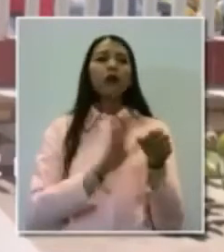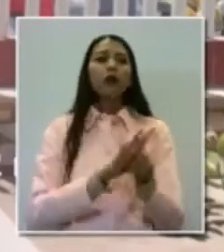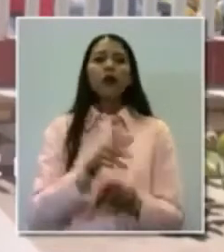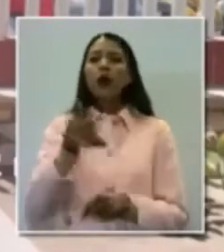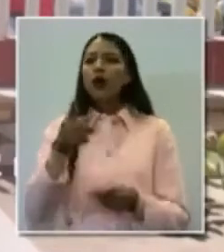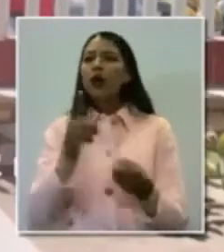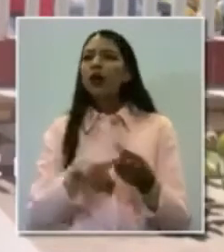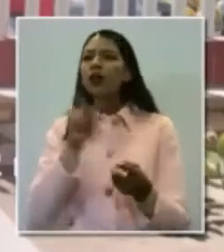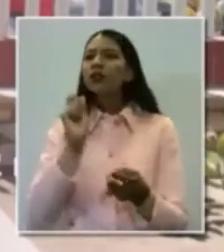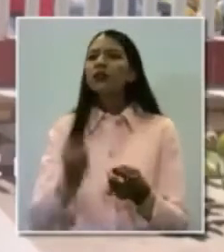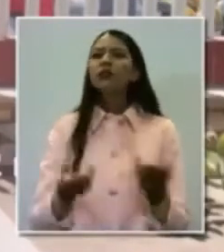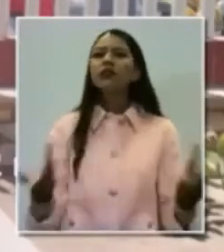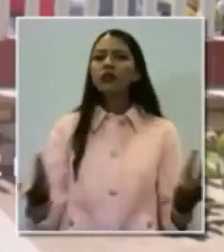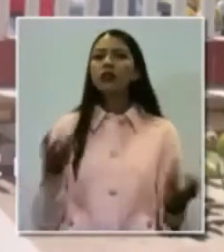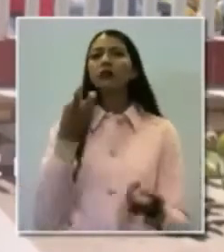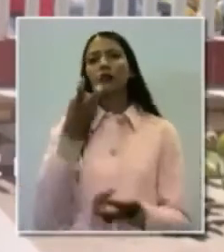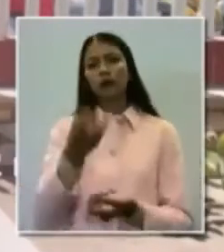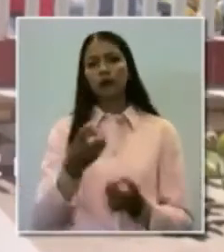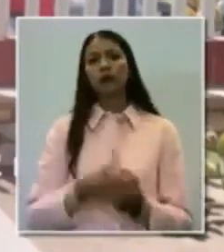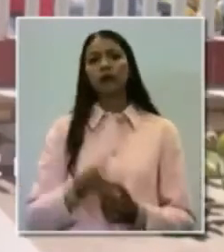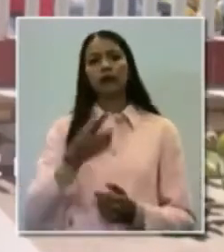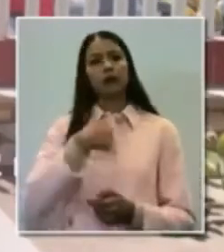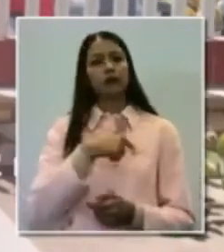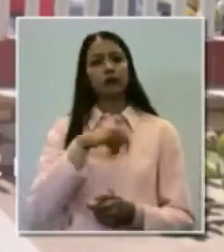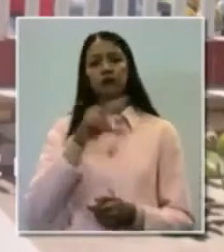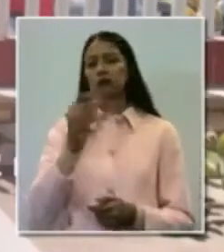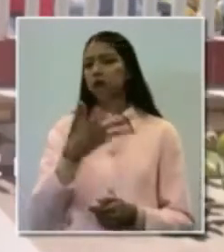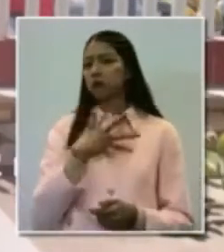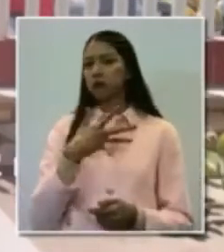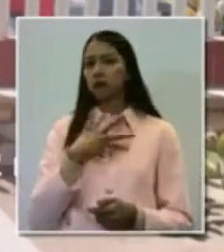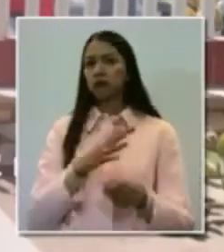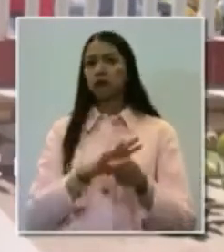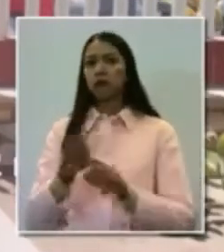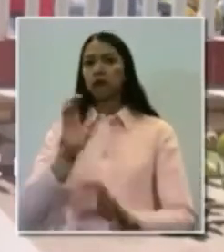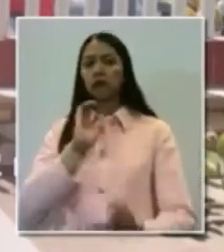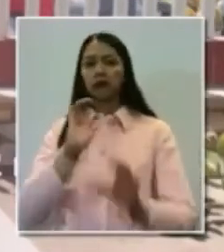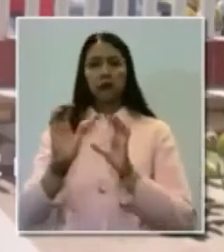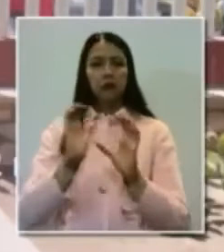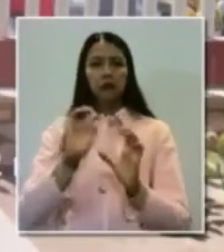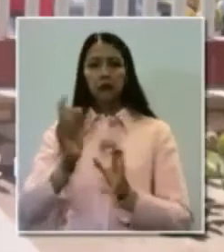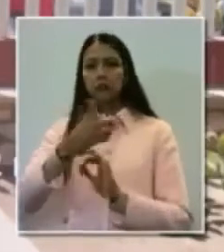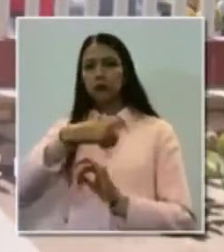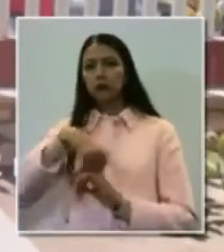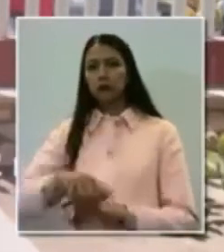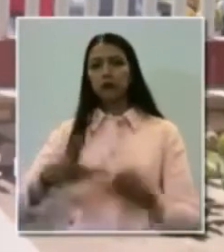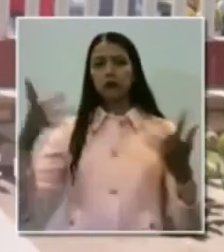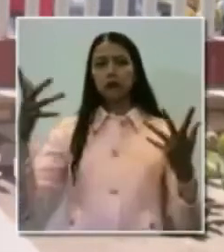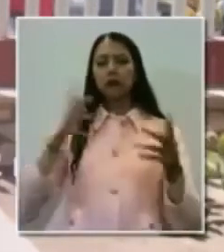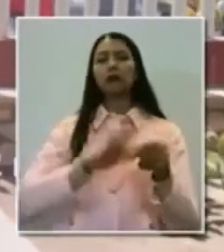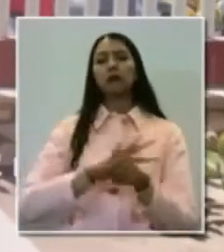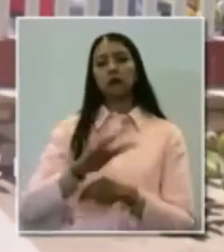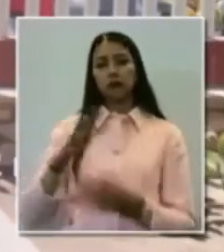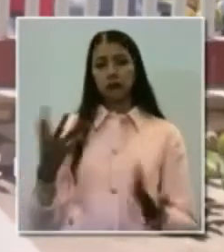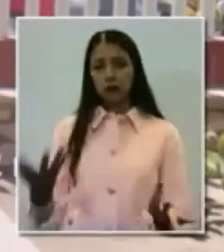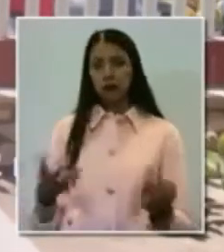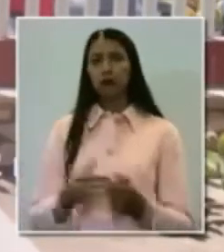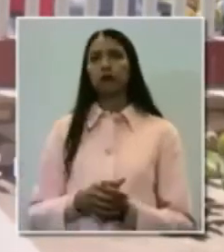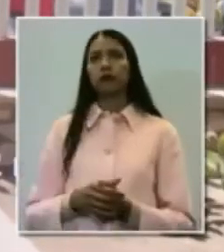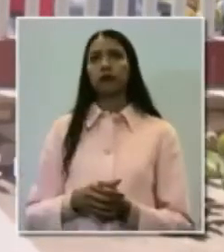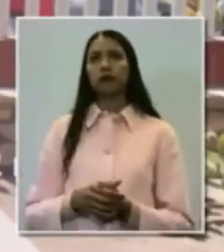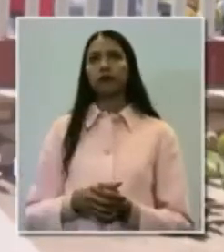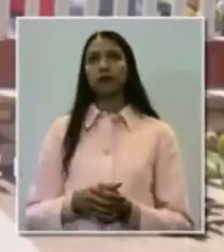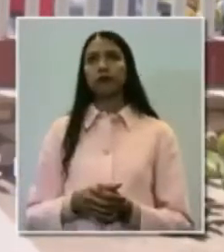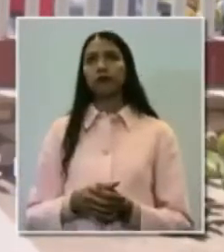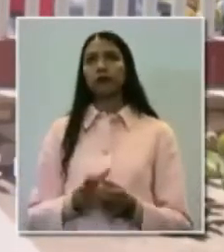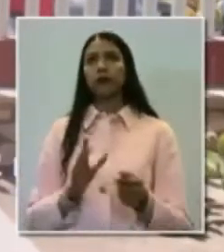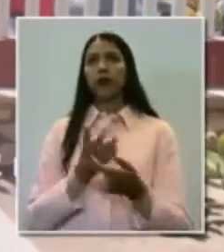el origen de ellos. Por lo tanto, nosotros no tenemos ninguna comunicación con ellos y se ejercerán las acciones que tengan